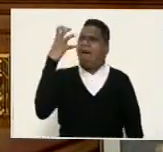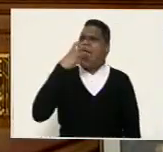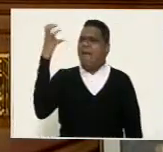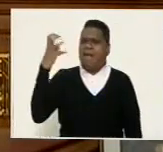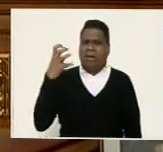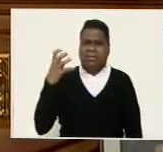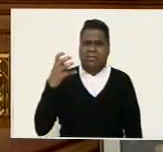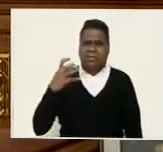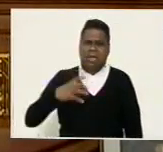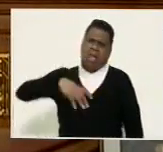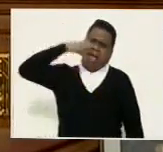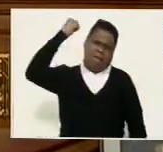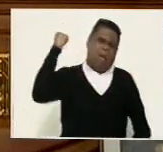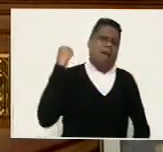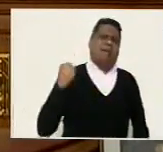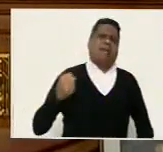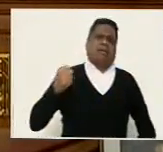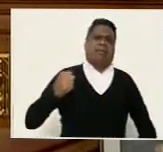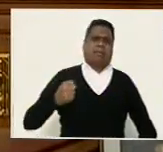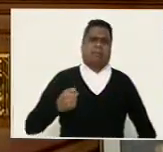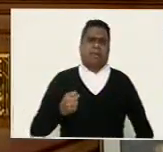la carga!